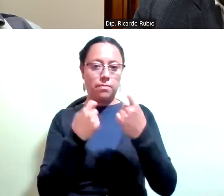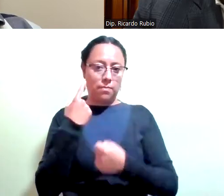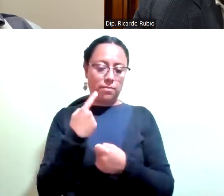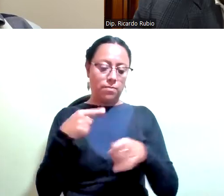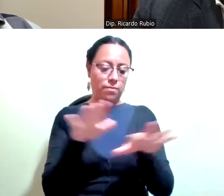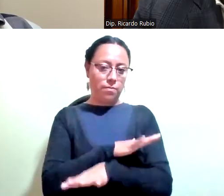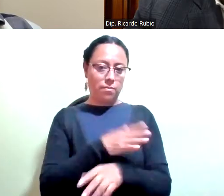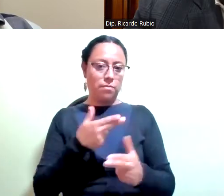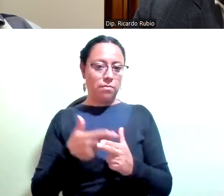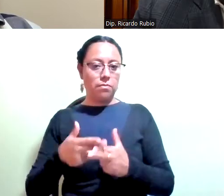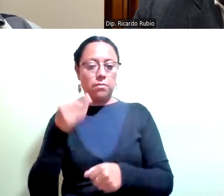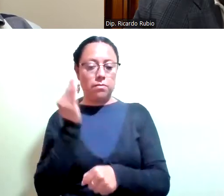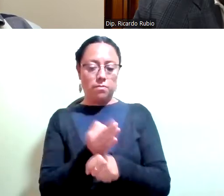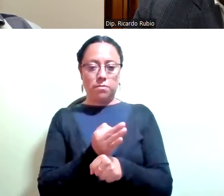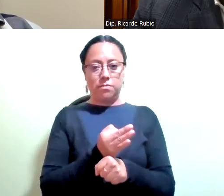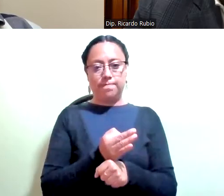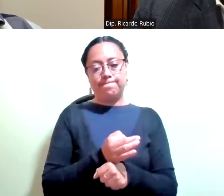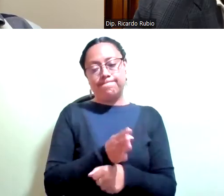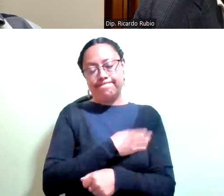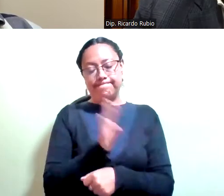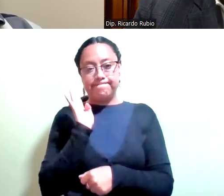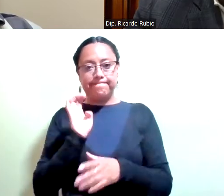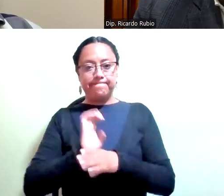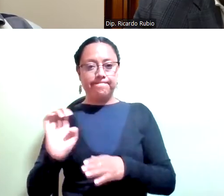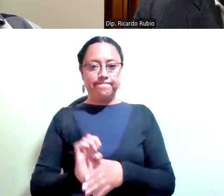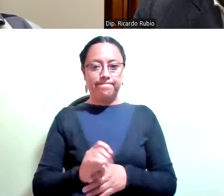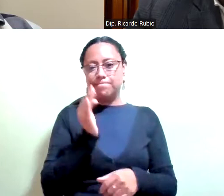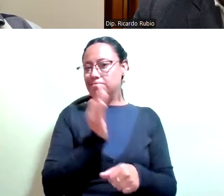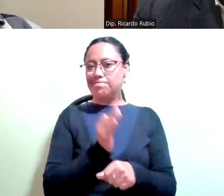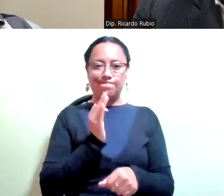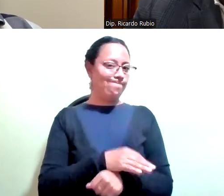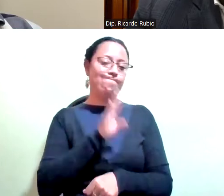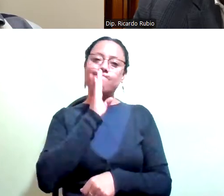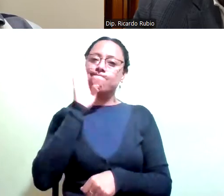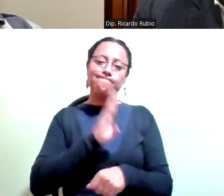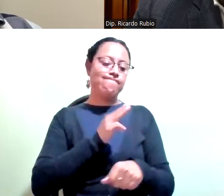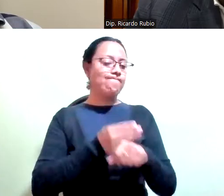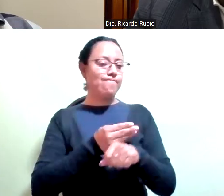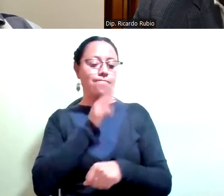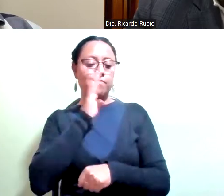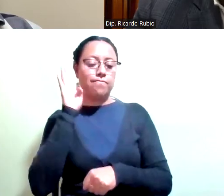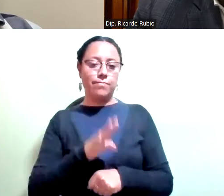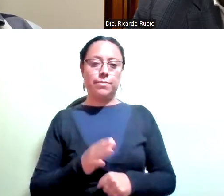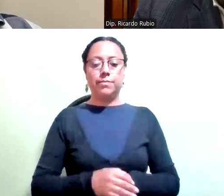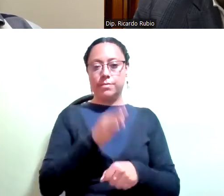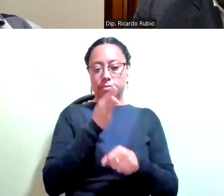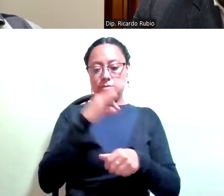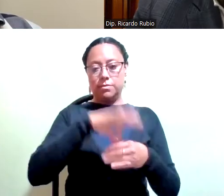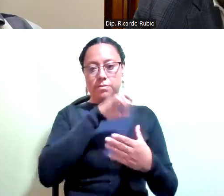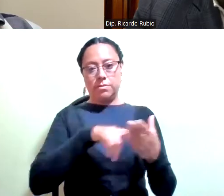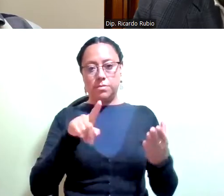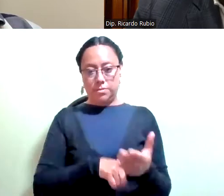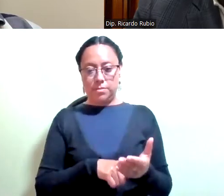fecha, pues hay una situación criminal. No se puede. Así como se está votando, así tiene que aparecer